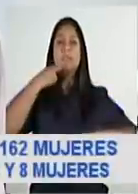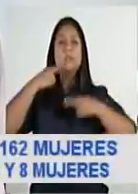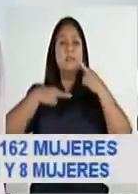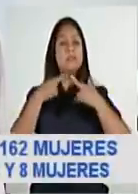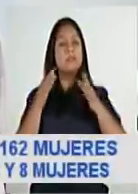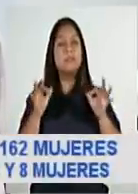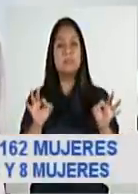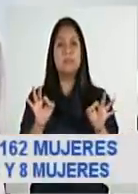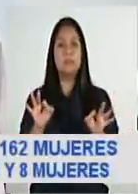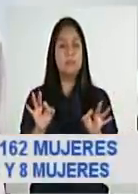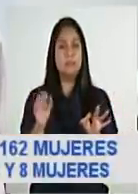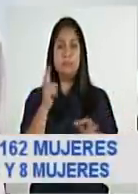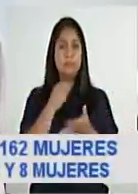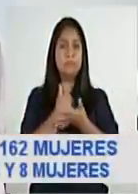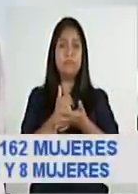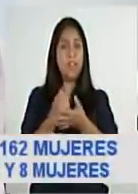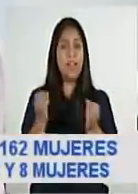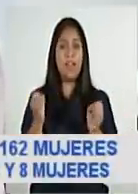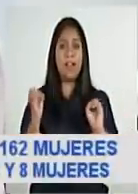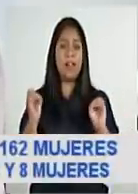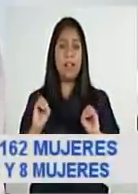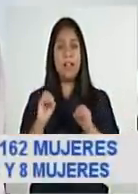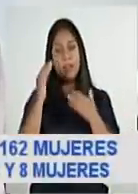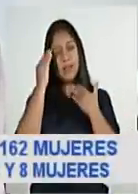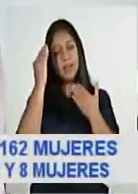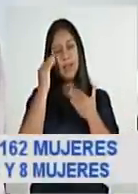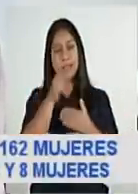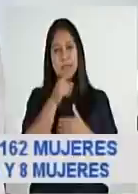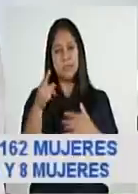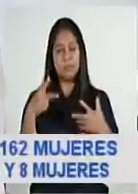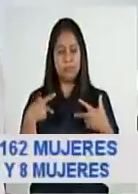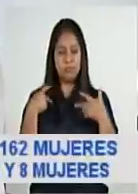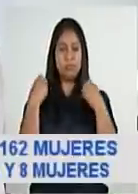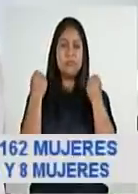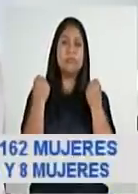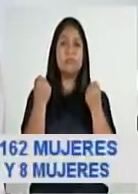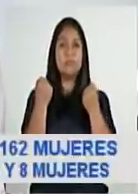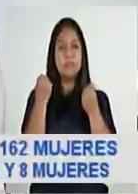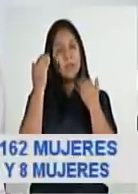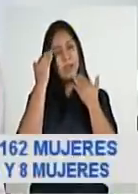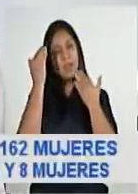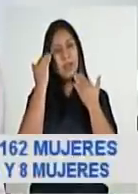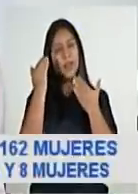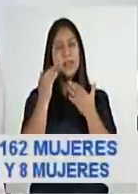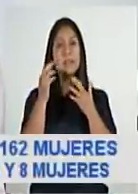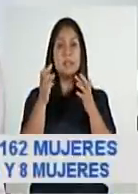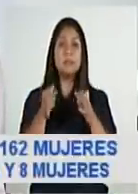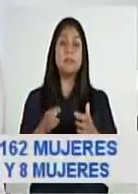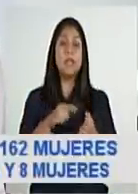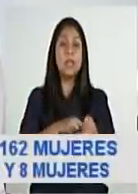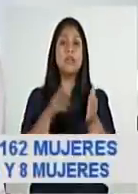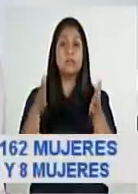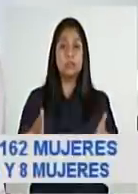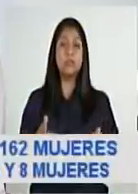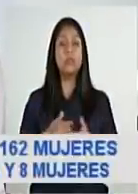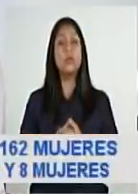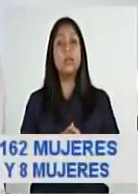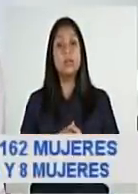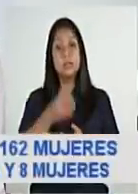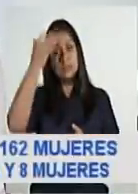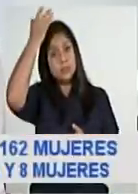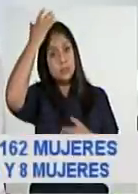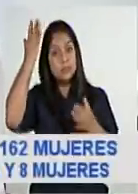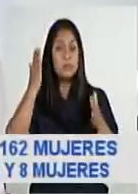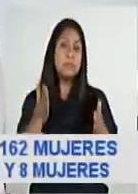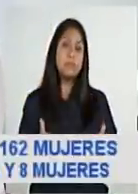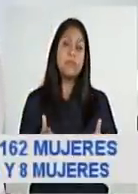sin necesidad de ser asistido. Gracias por su valentía. Muchas gracias al personal médico,